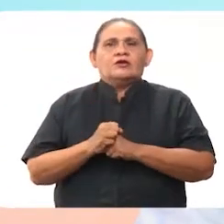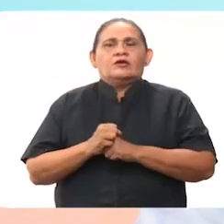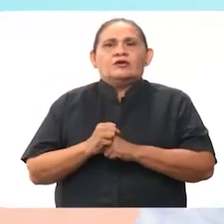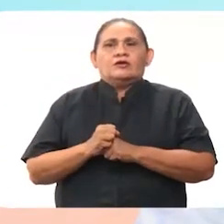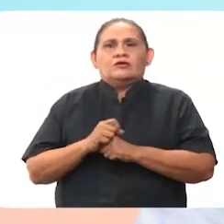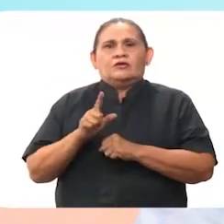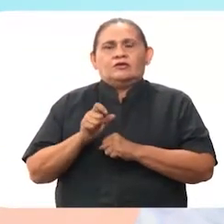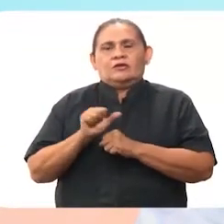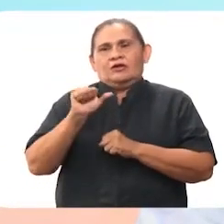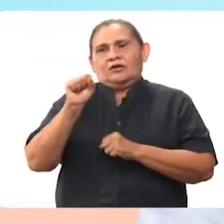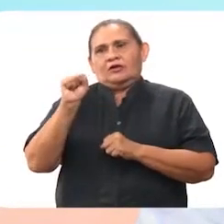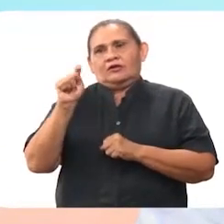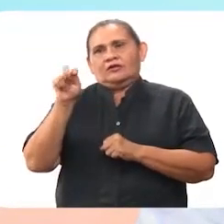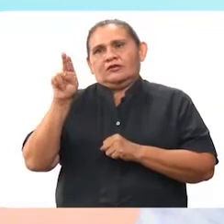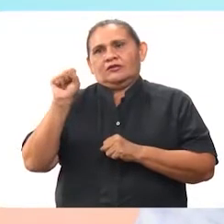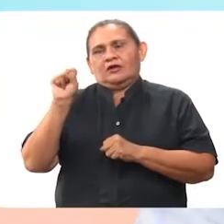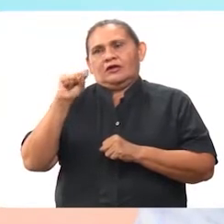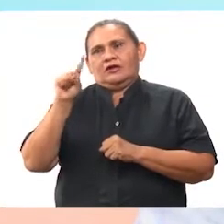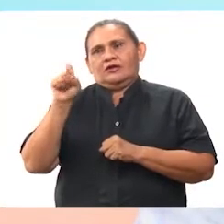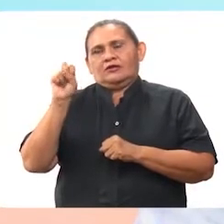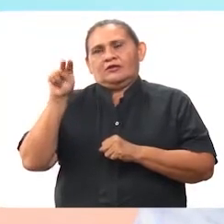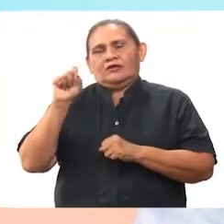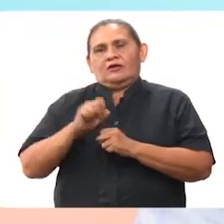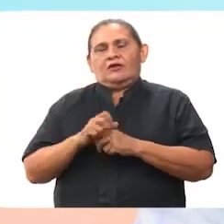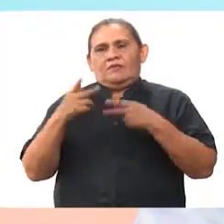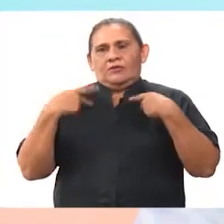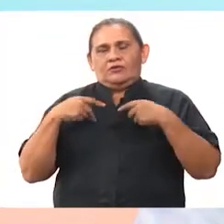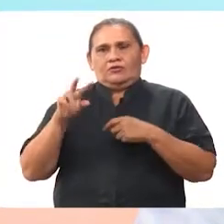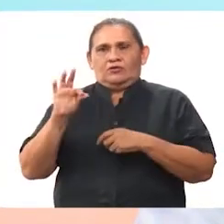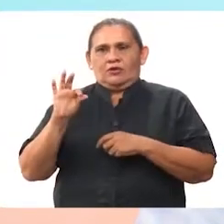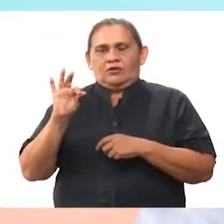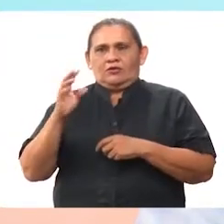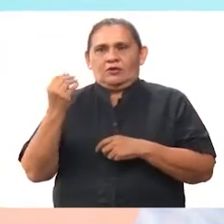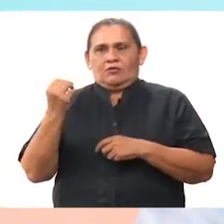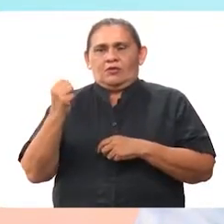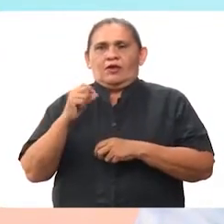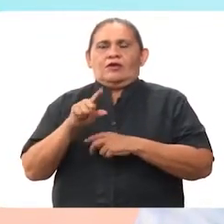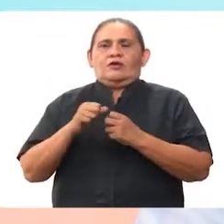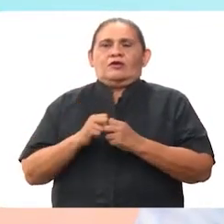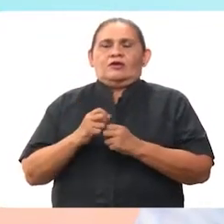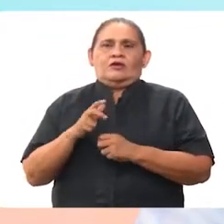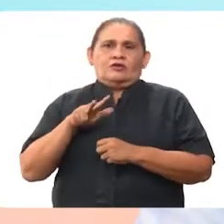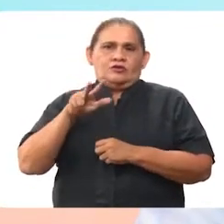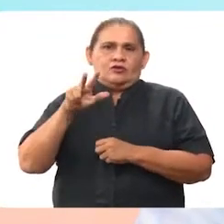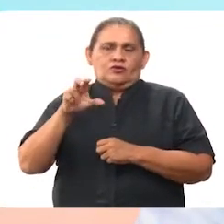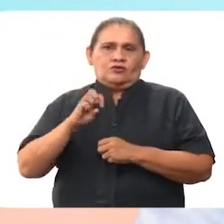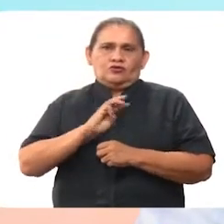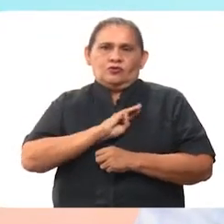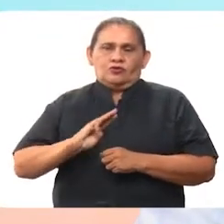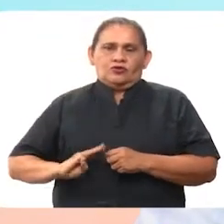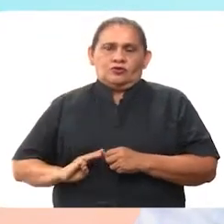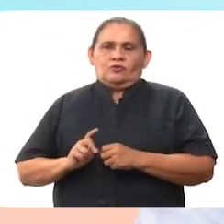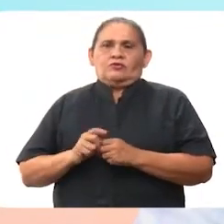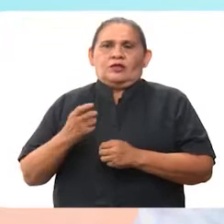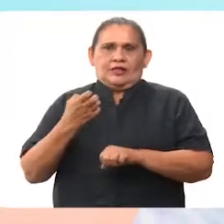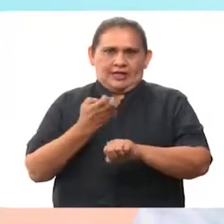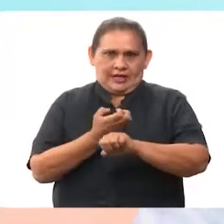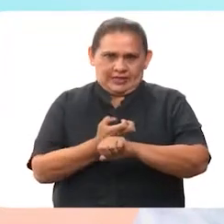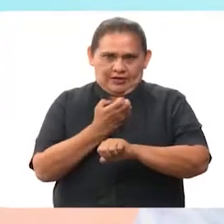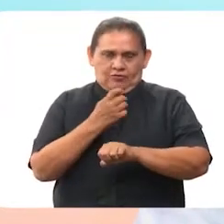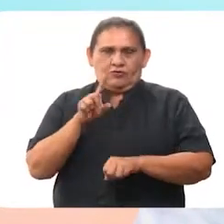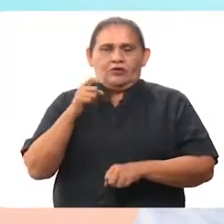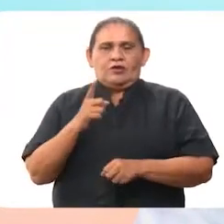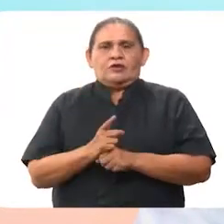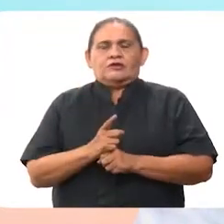la farmacéutica AstraZeneca a personas de entre 40 y 49 años de 18 municipios del interior del estado. Este